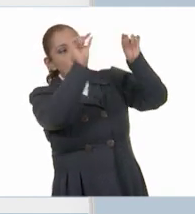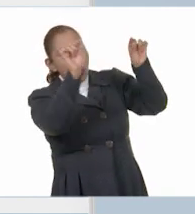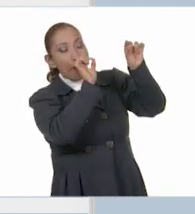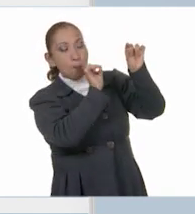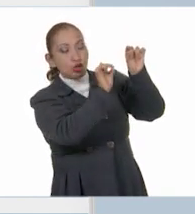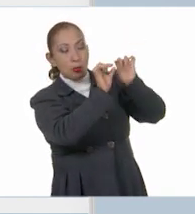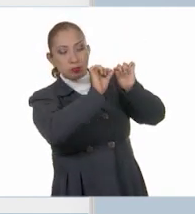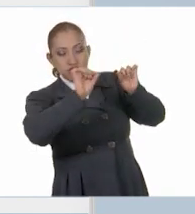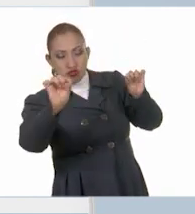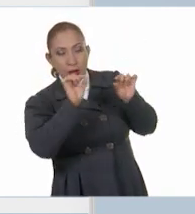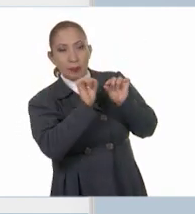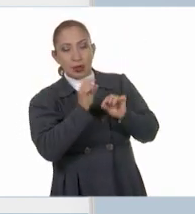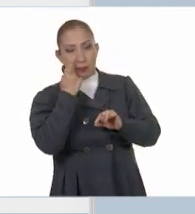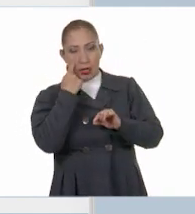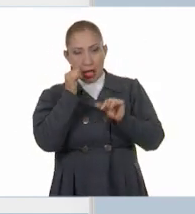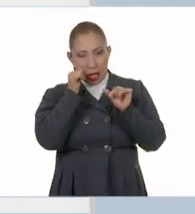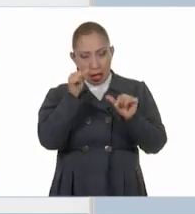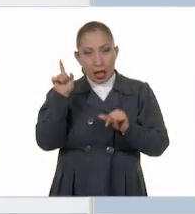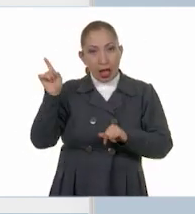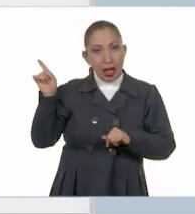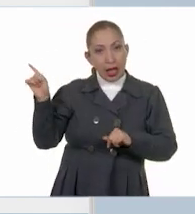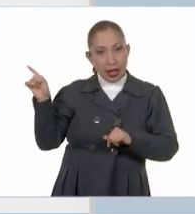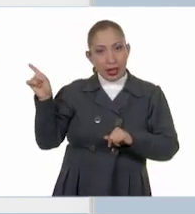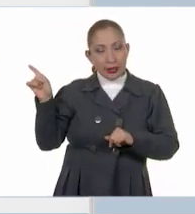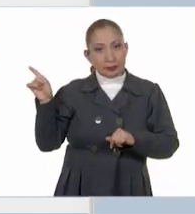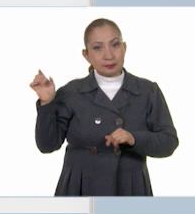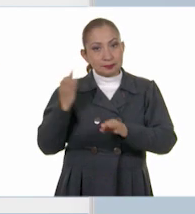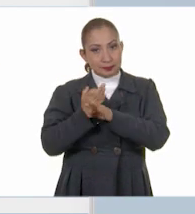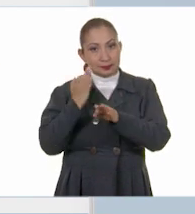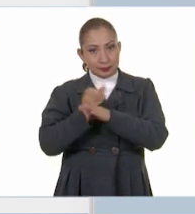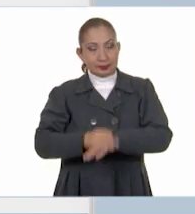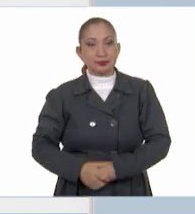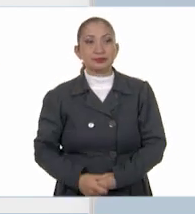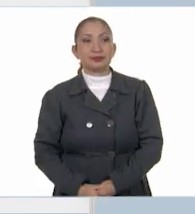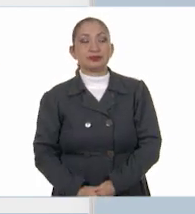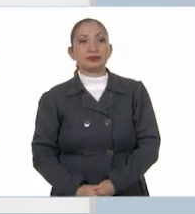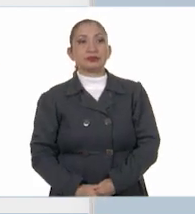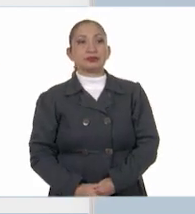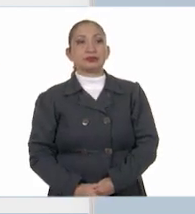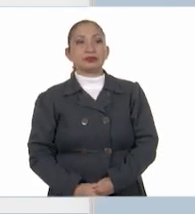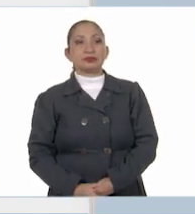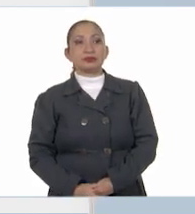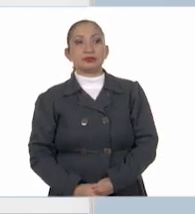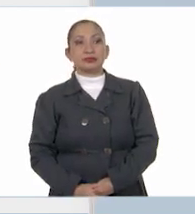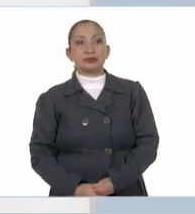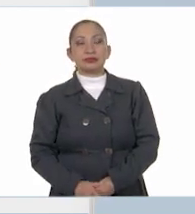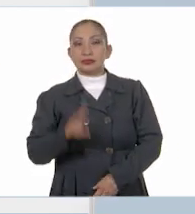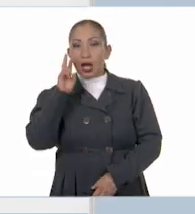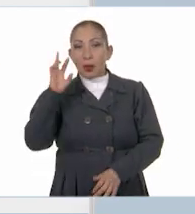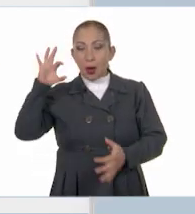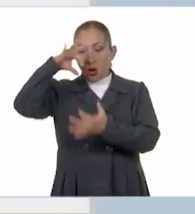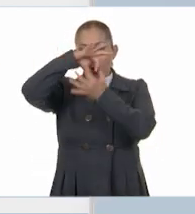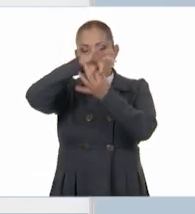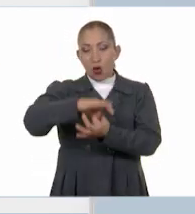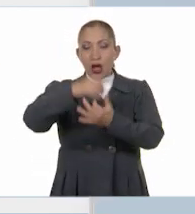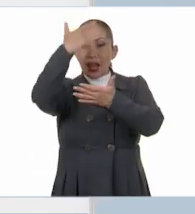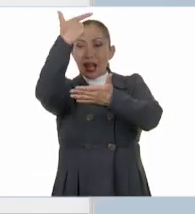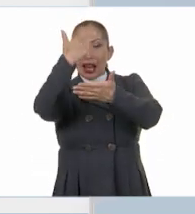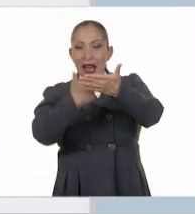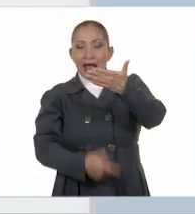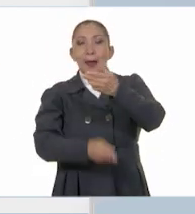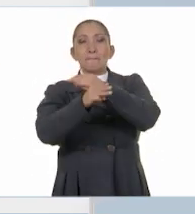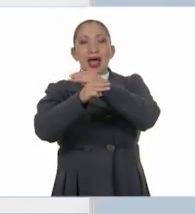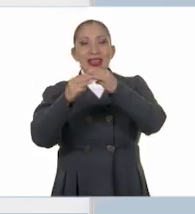otra. Mira. Fíjate bien en la lámina que tenemos en la pantalla. Y así podemos hacer una relación de los materiales que